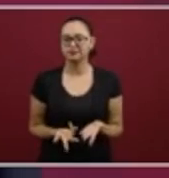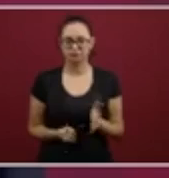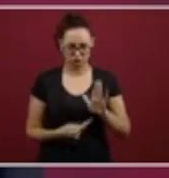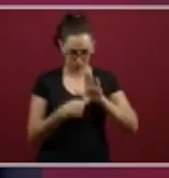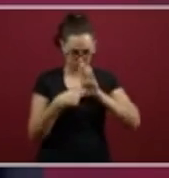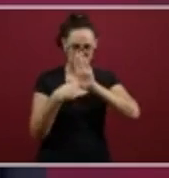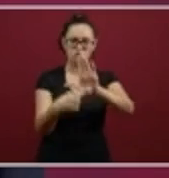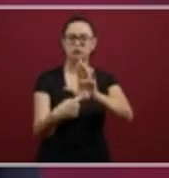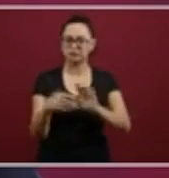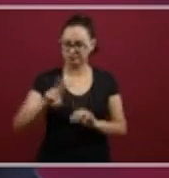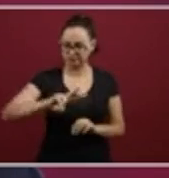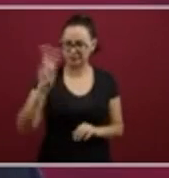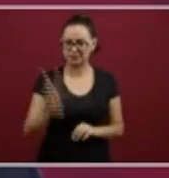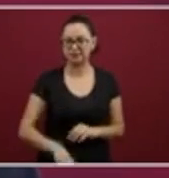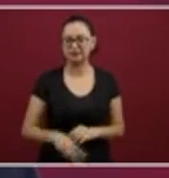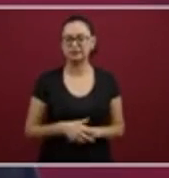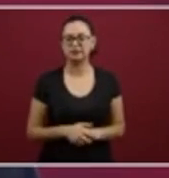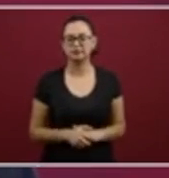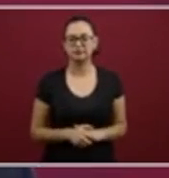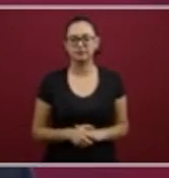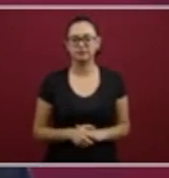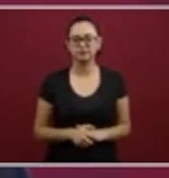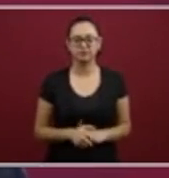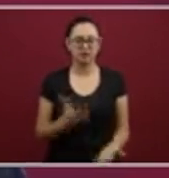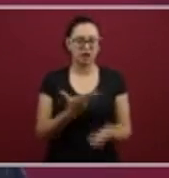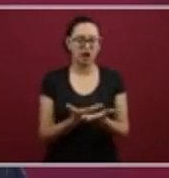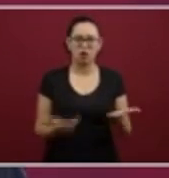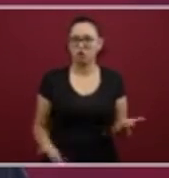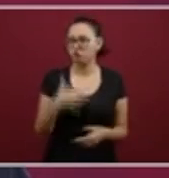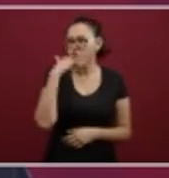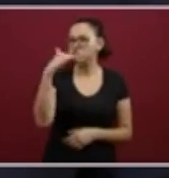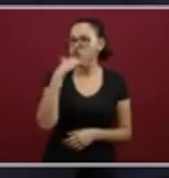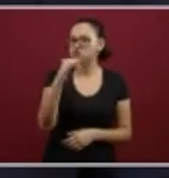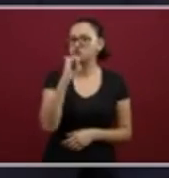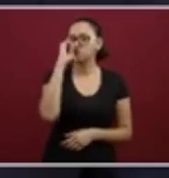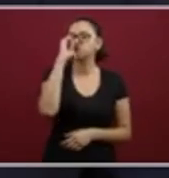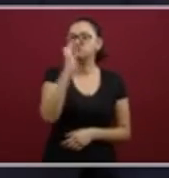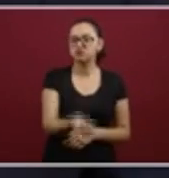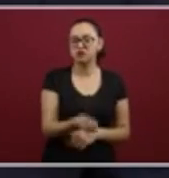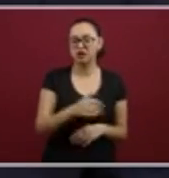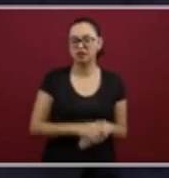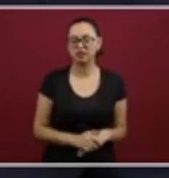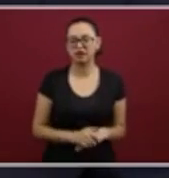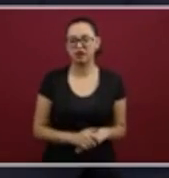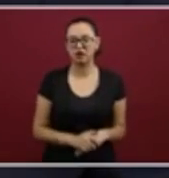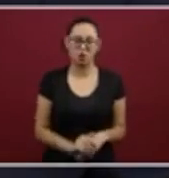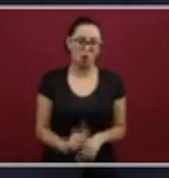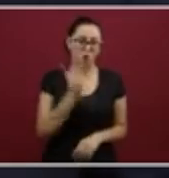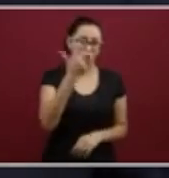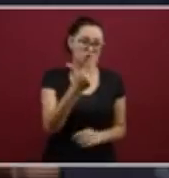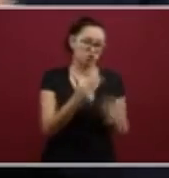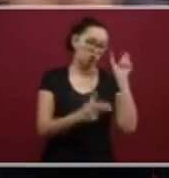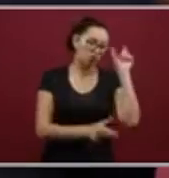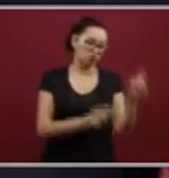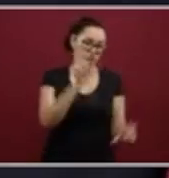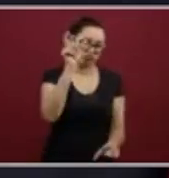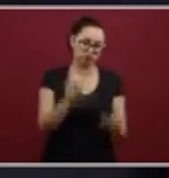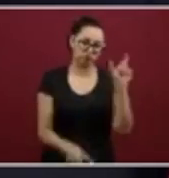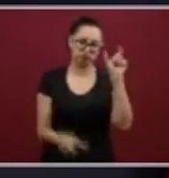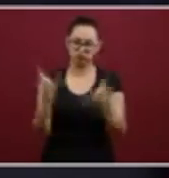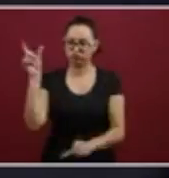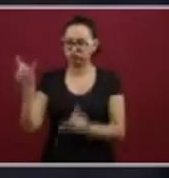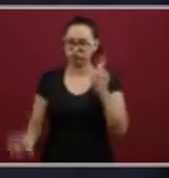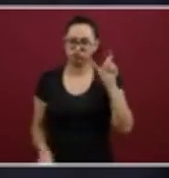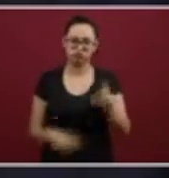mostrar de que no se permite la corrupción. Y ocho columnas en los periódicos y en los noticieros de radio,